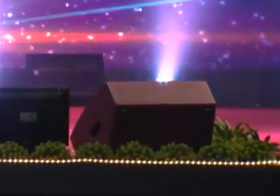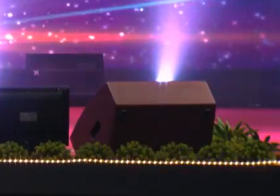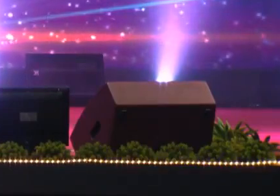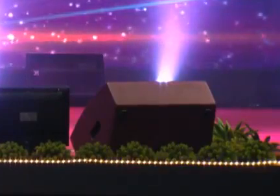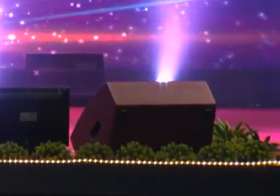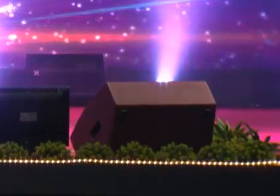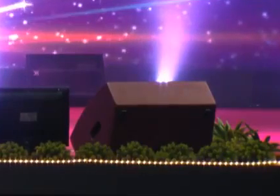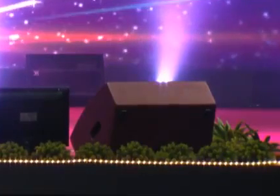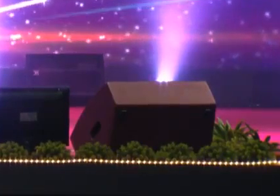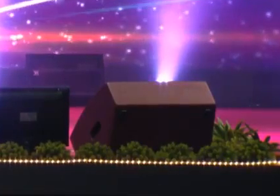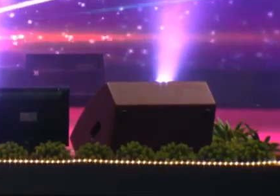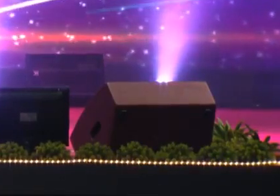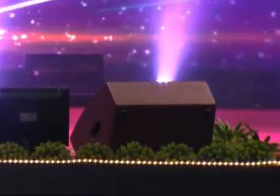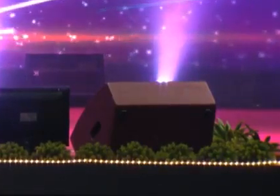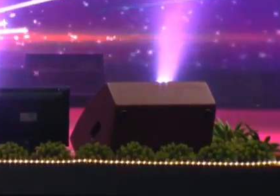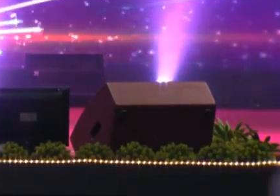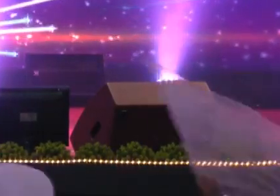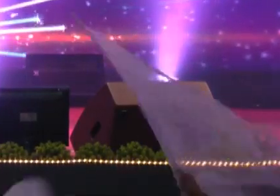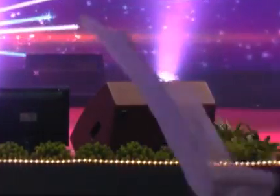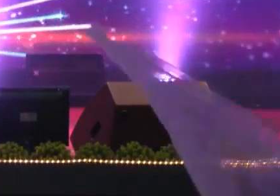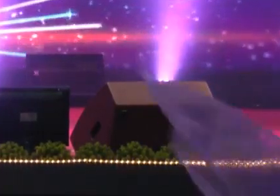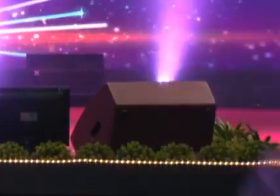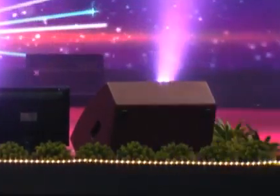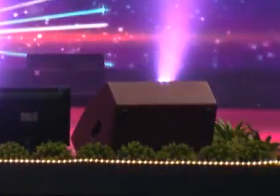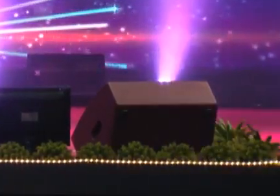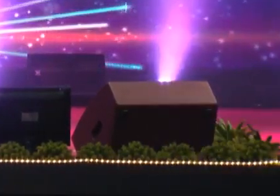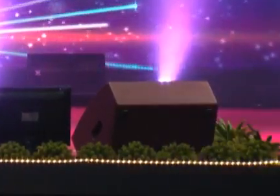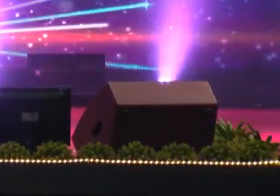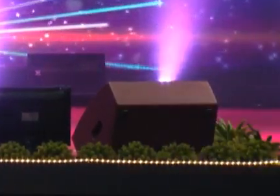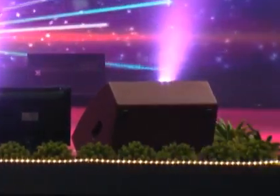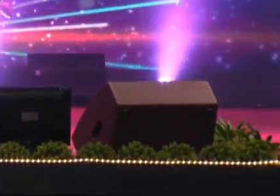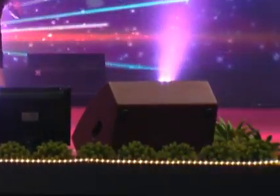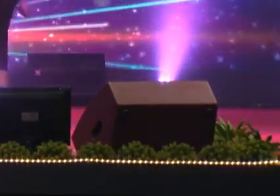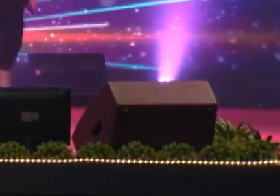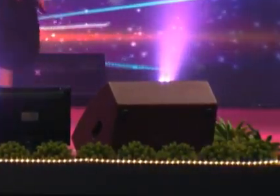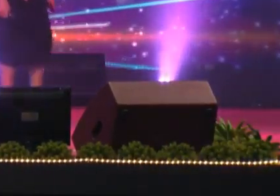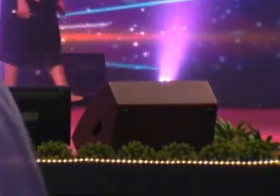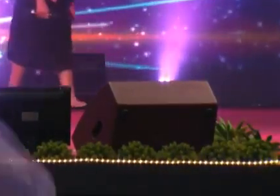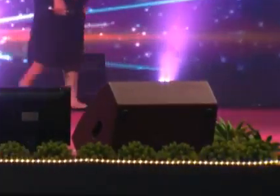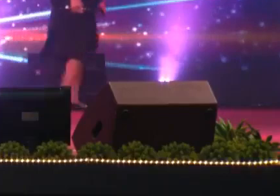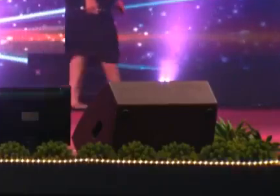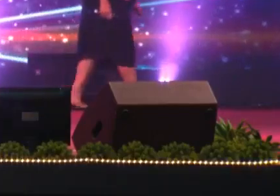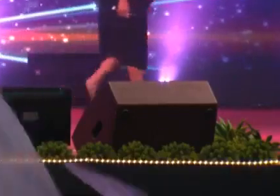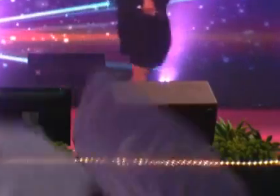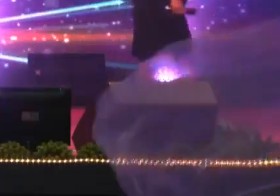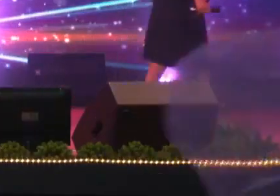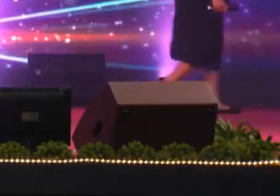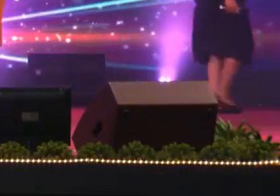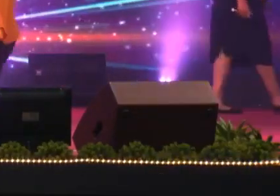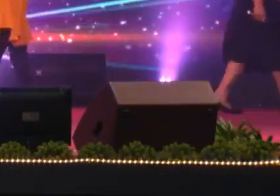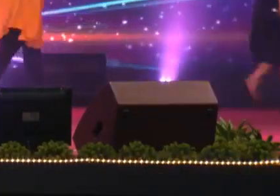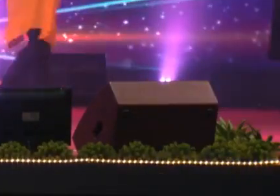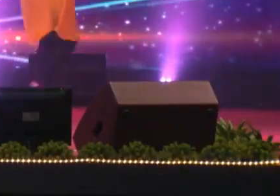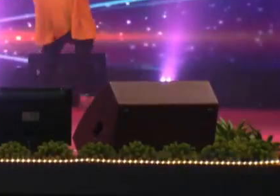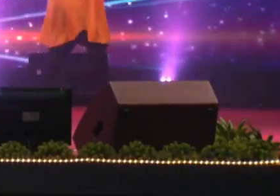sin ninguna, ¿verdad?, limitación. Pero vamos a entrar en la palabra. Gracias, profeta Dwight. Muy